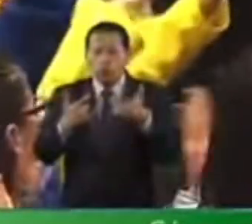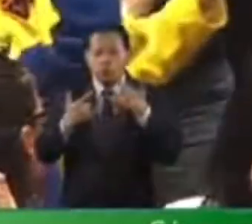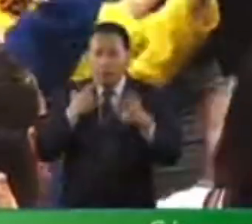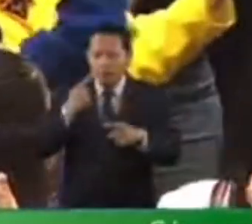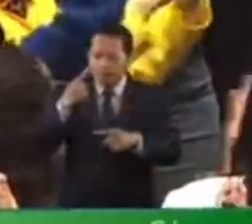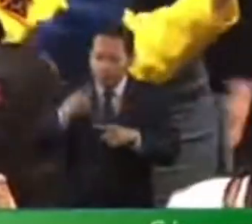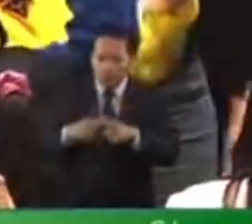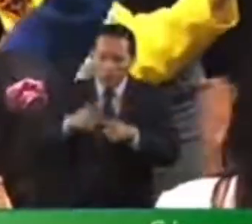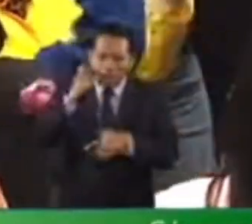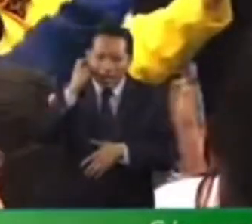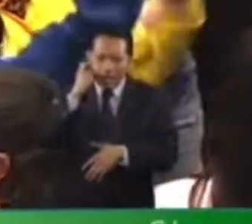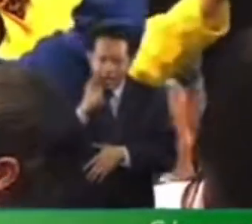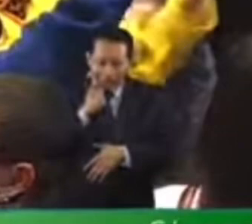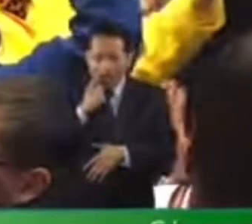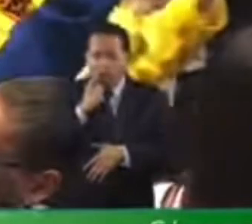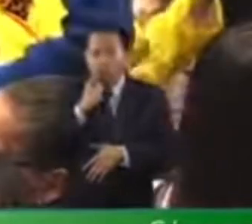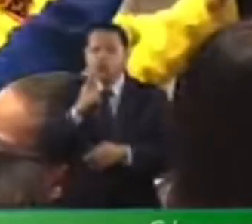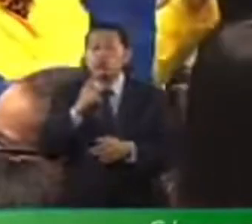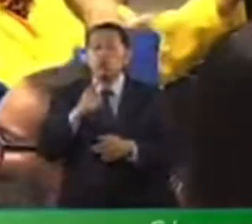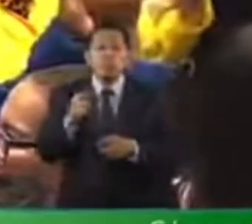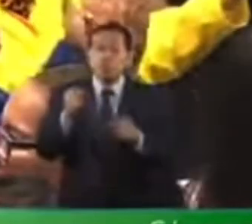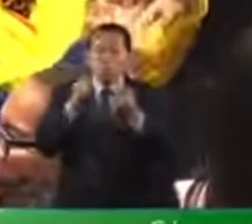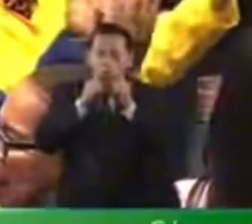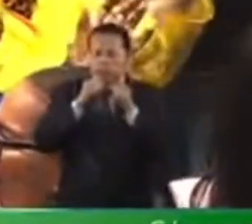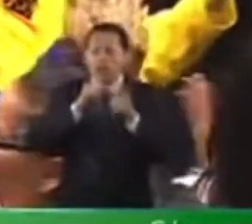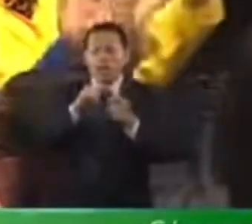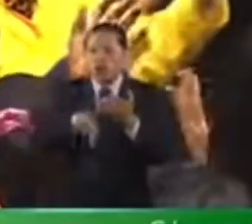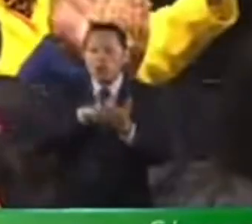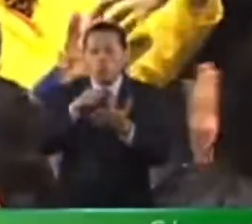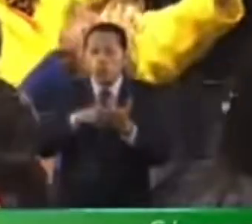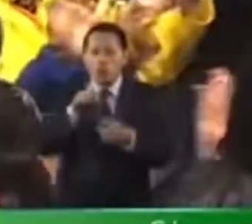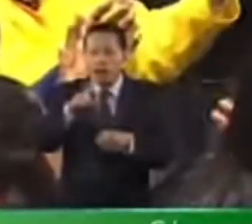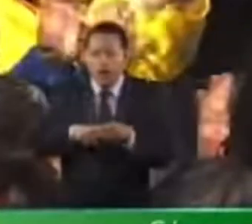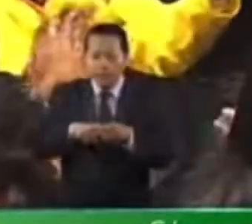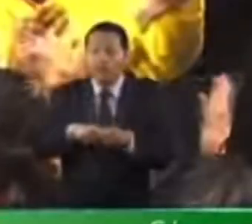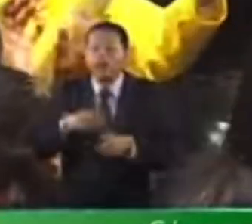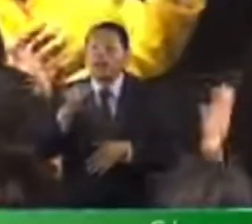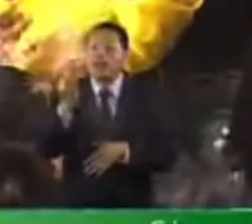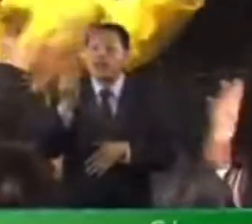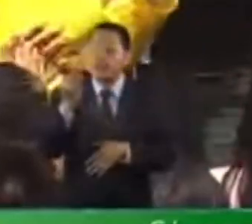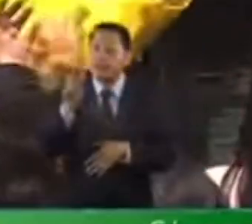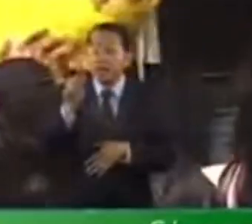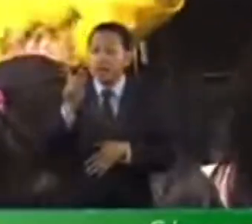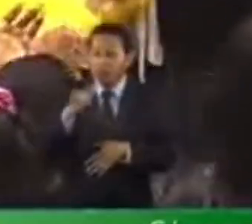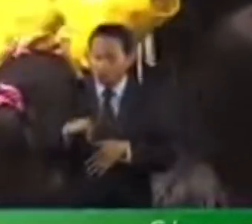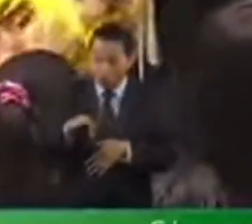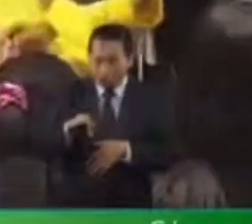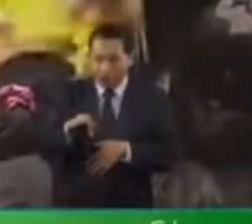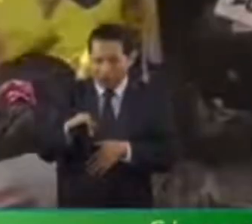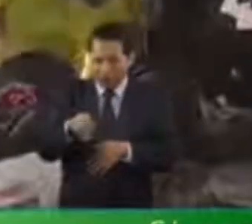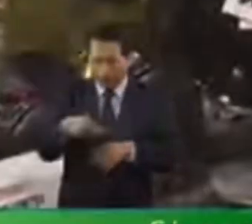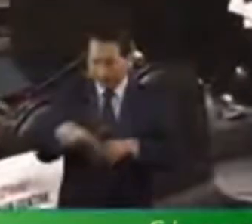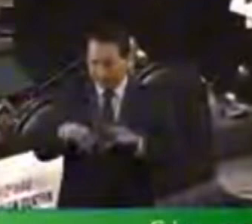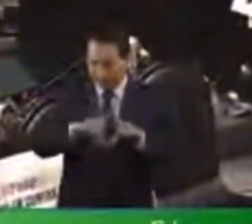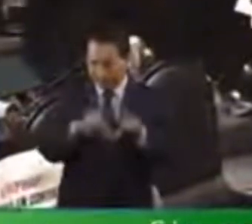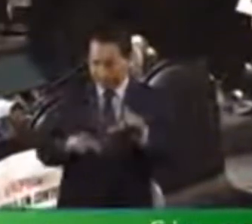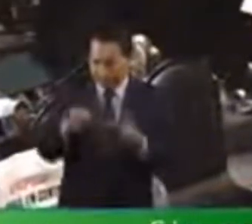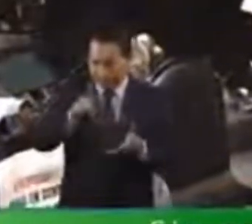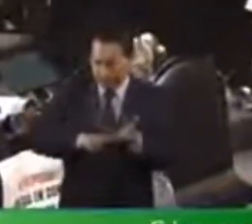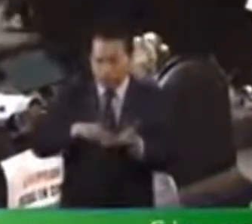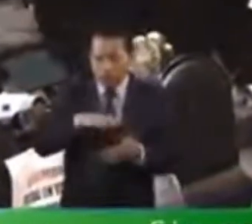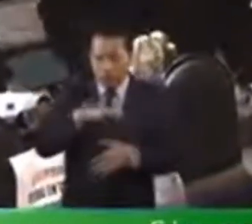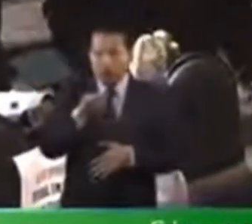Guerrero desde donde sea. Los traidores a la patria están dentro de